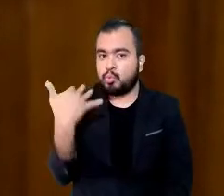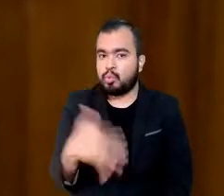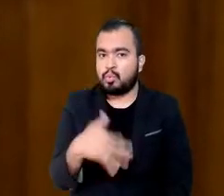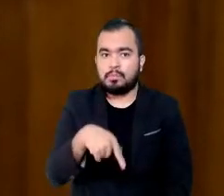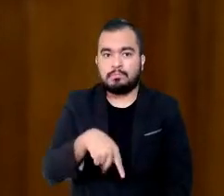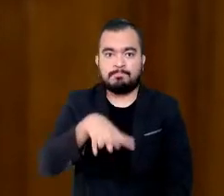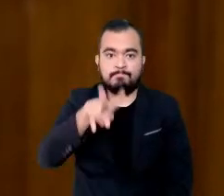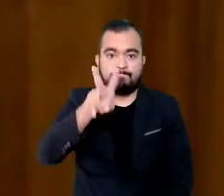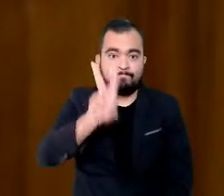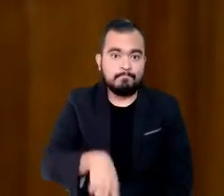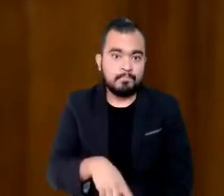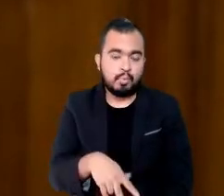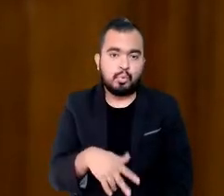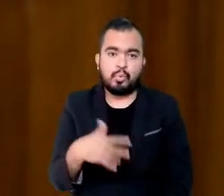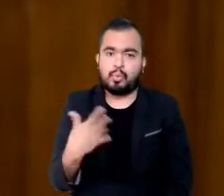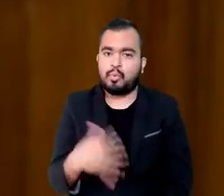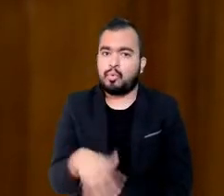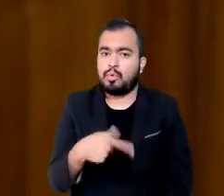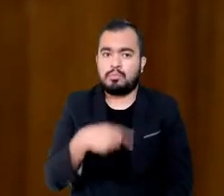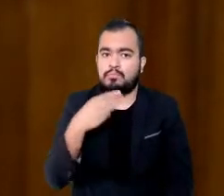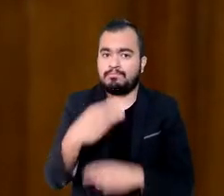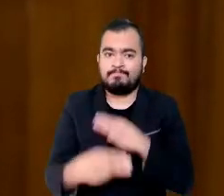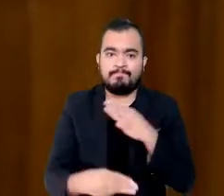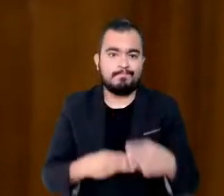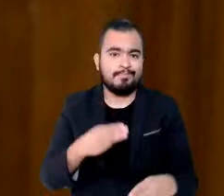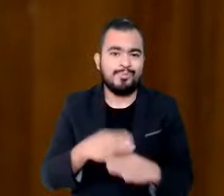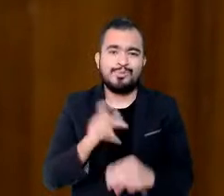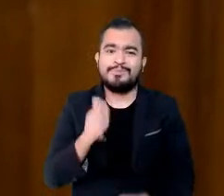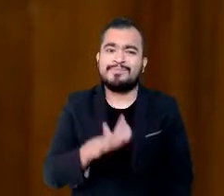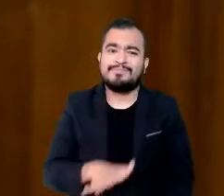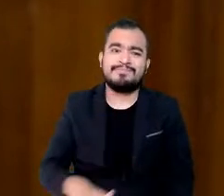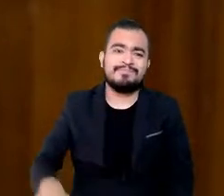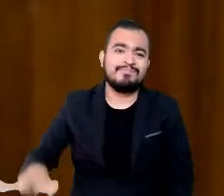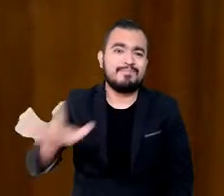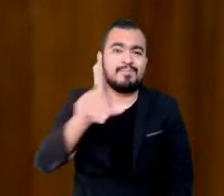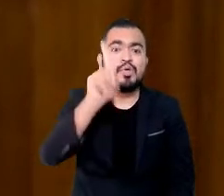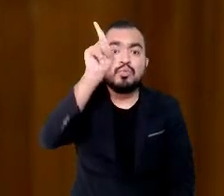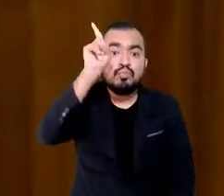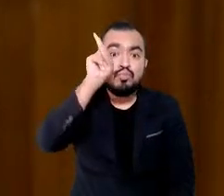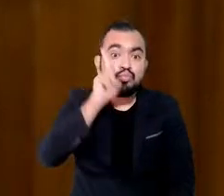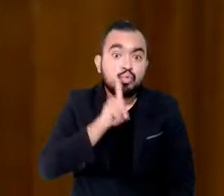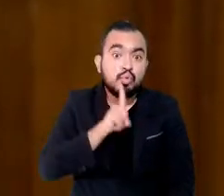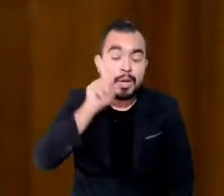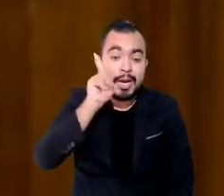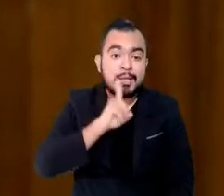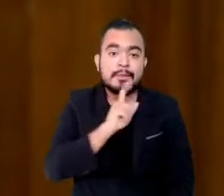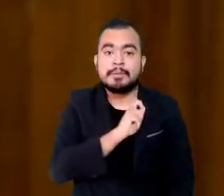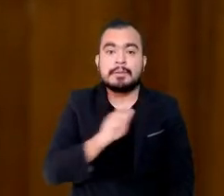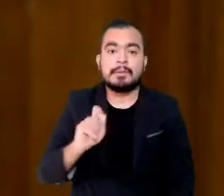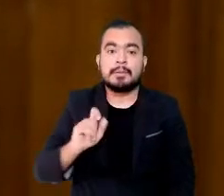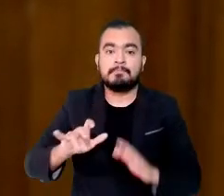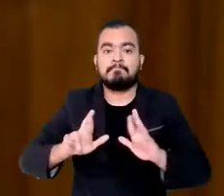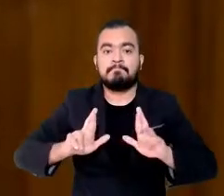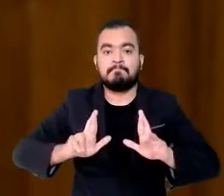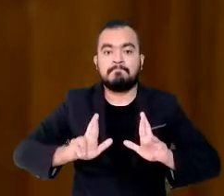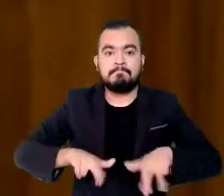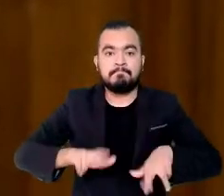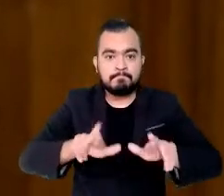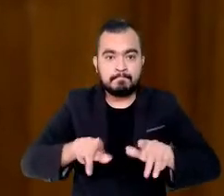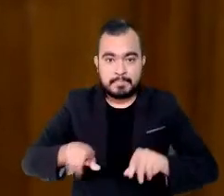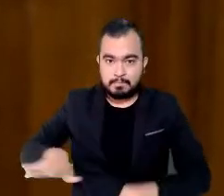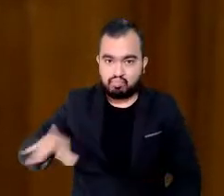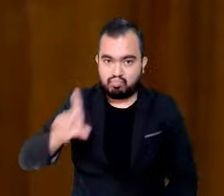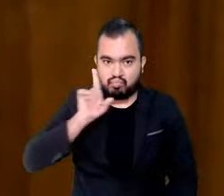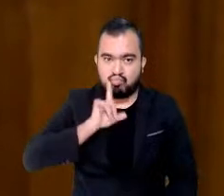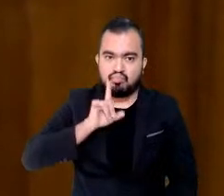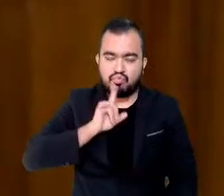tema que las mujeres que representamos a las ciudadanas debemos impulsar con convicción y fuerza,